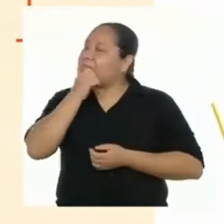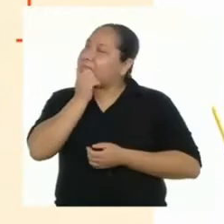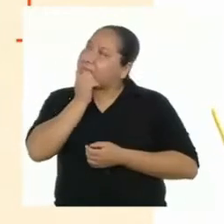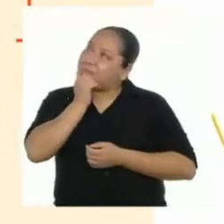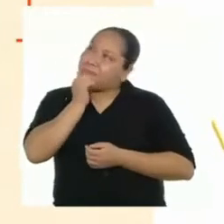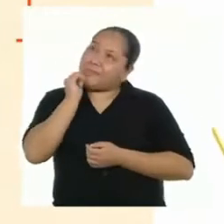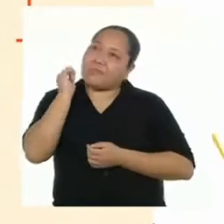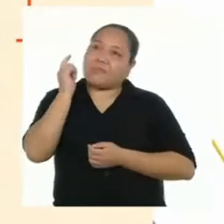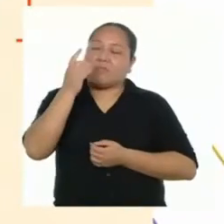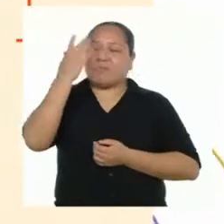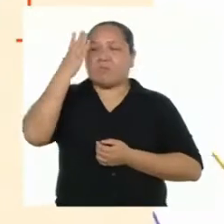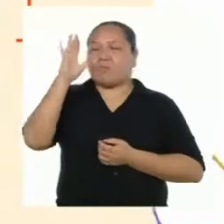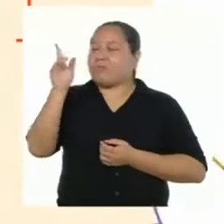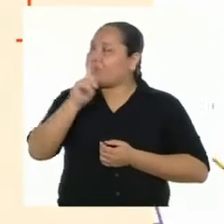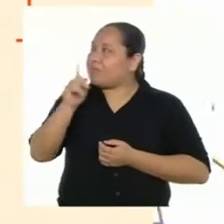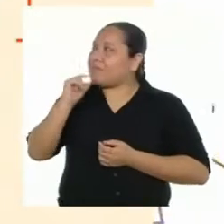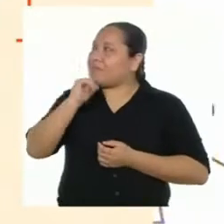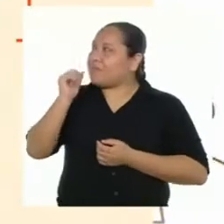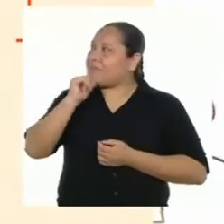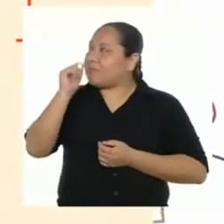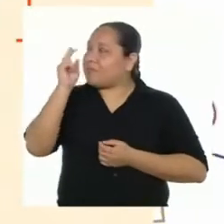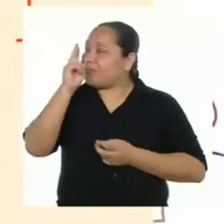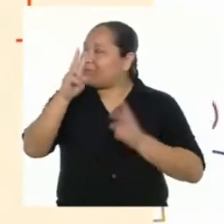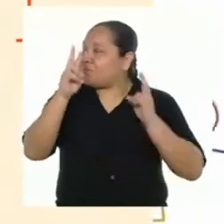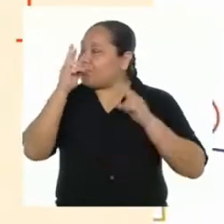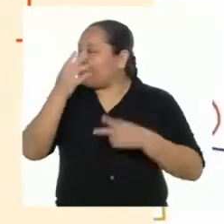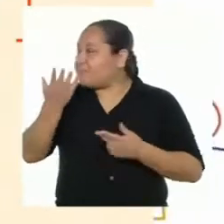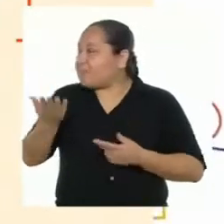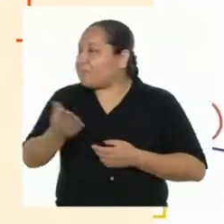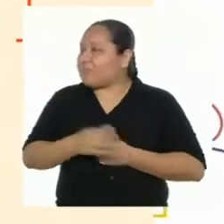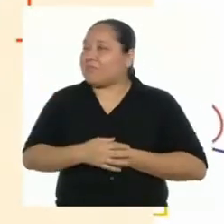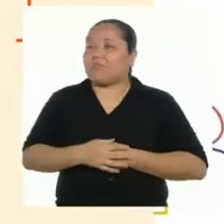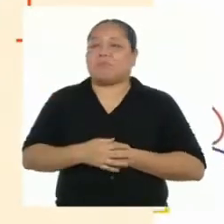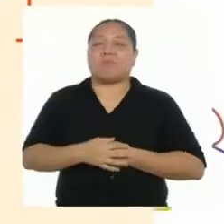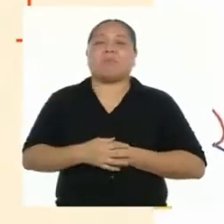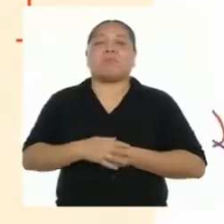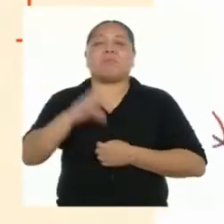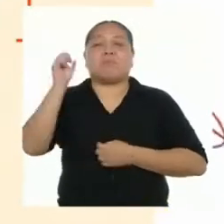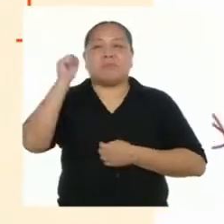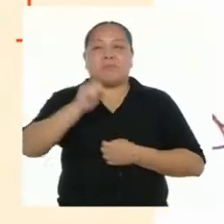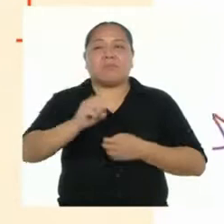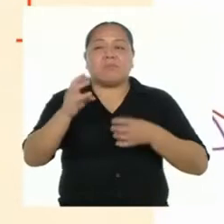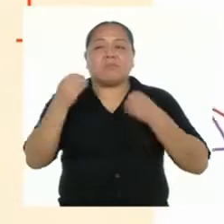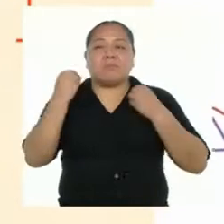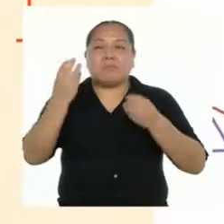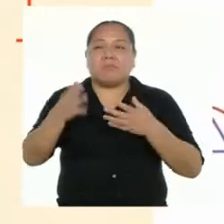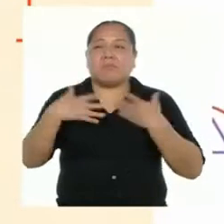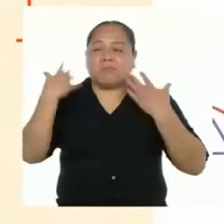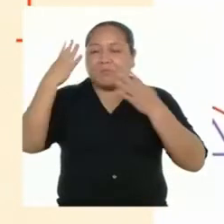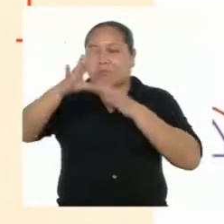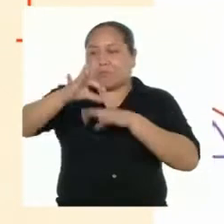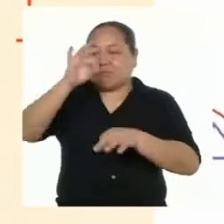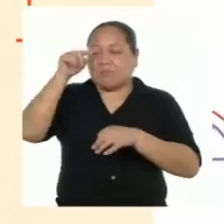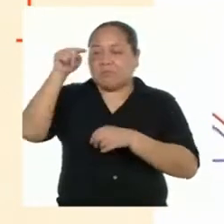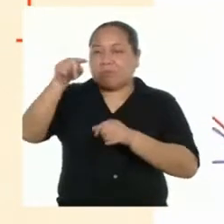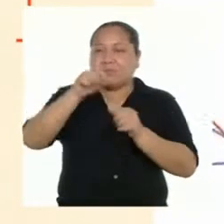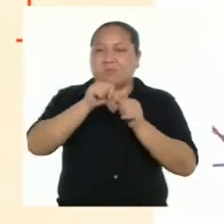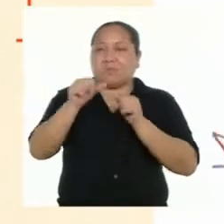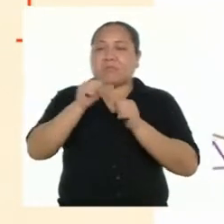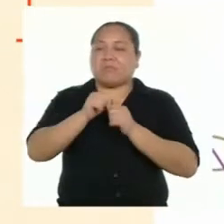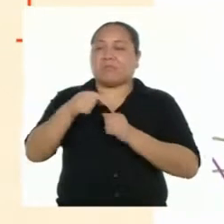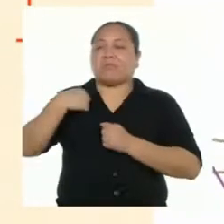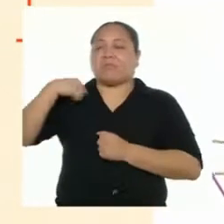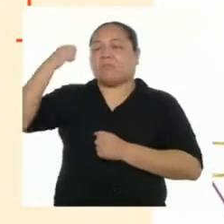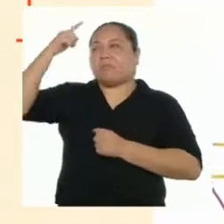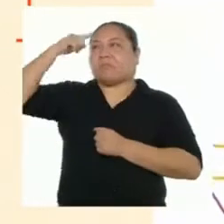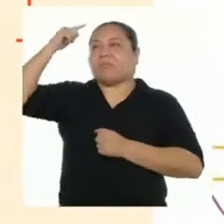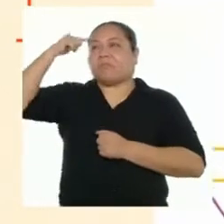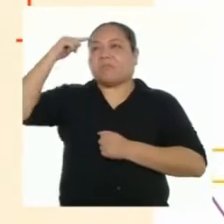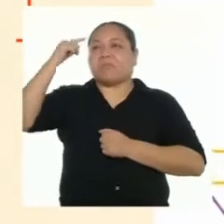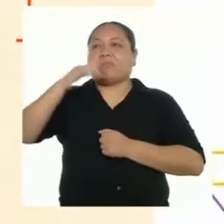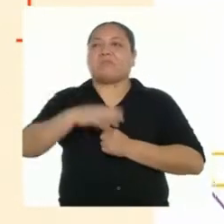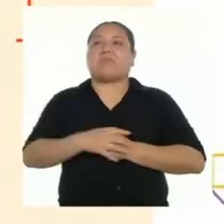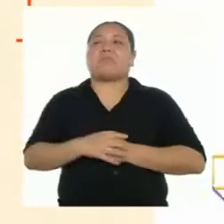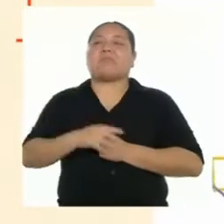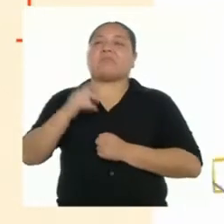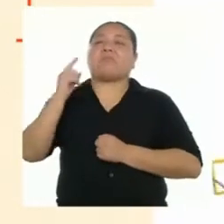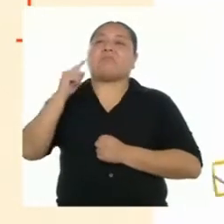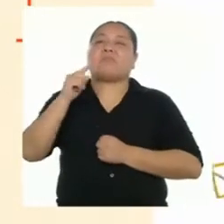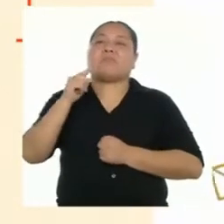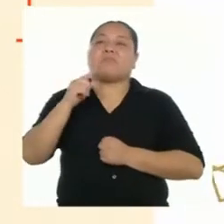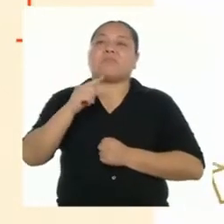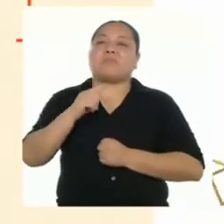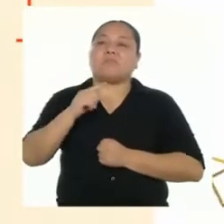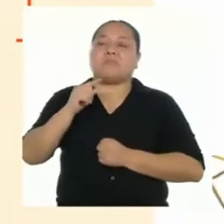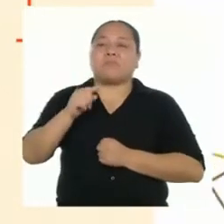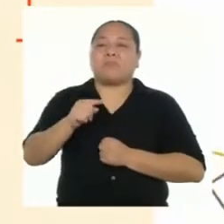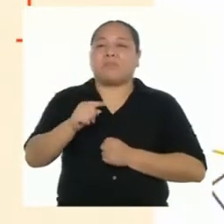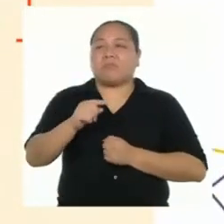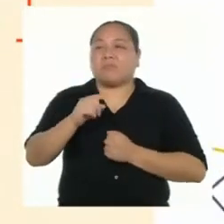de... Aún no calculamos eso, ¿verdad? Aún no. ¿Cómo podríamos hallar este valor? Supongo que midiendo el diámetro de una de las